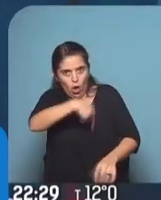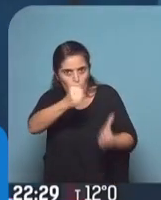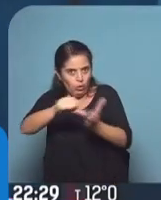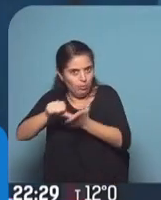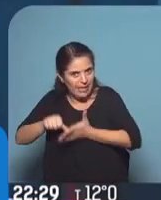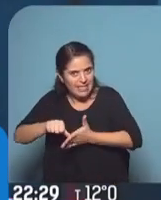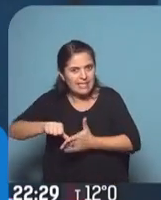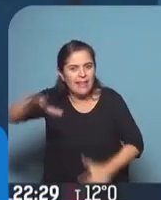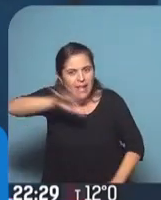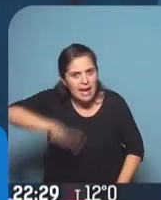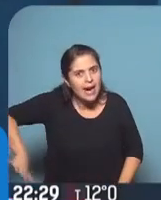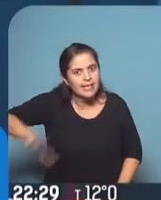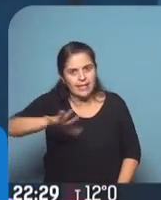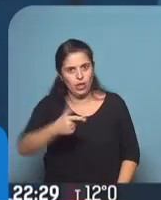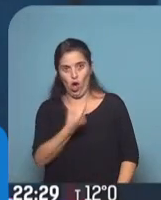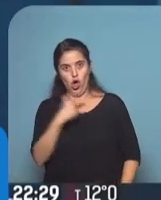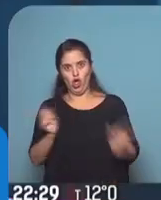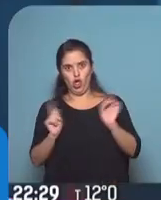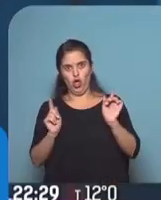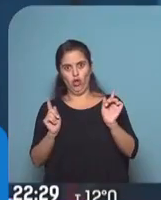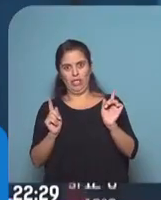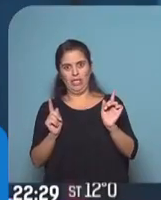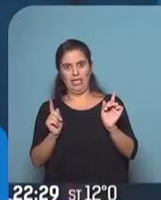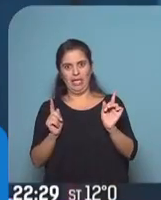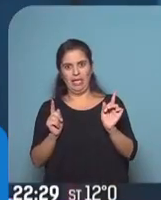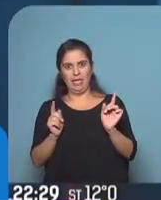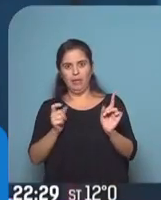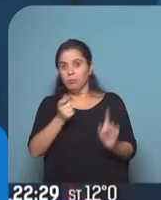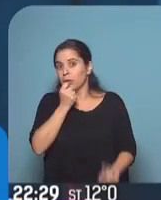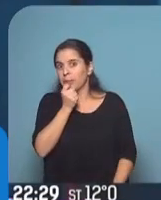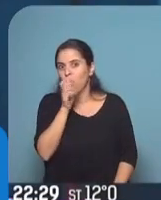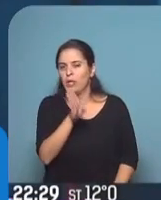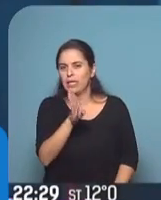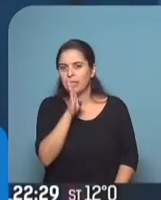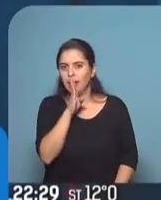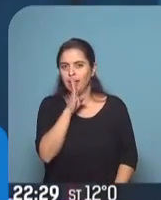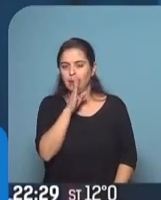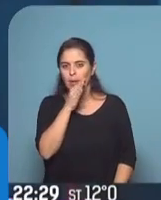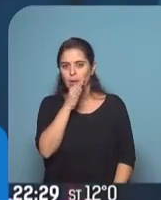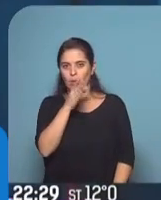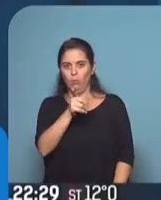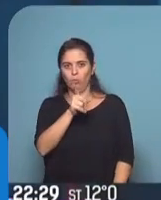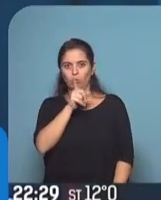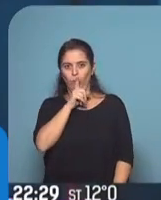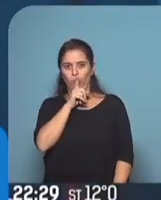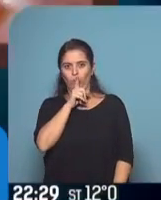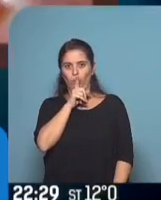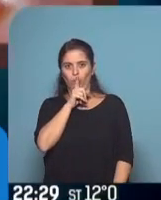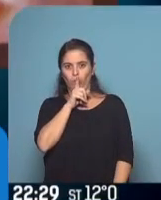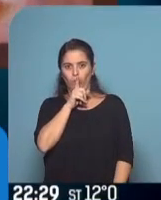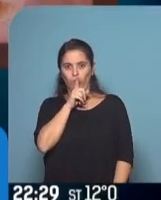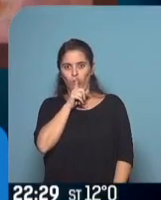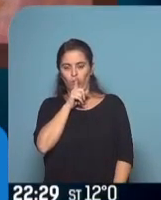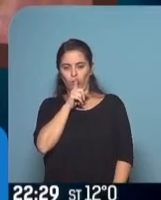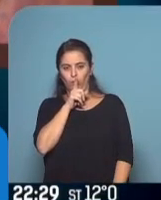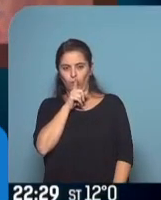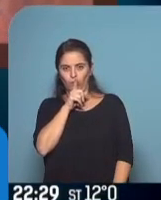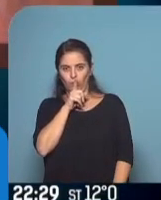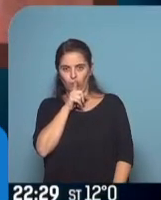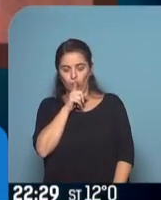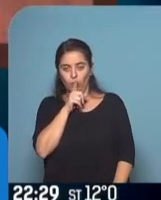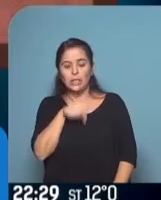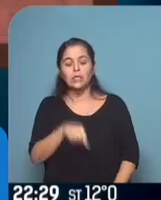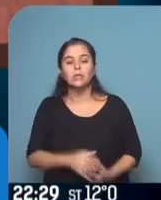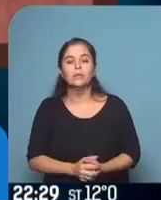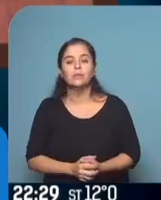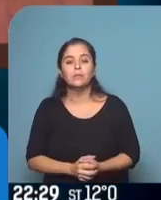más interesados. Fíjense, por ejemplo, en el silencio de Israel, que uno podría decir que estaría muy interesado en atacar. El Estado de Israel ha